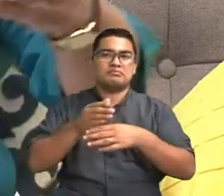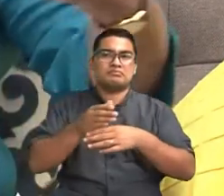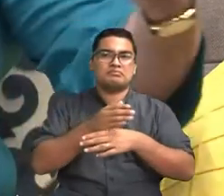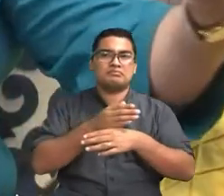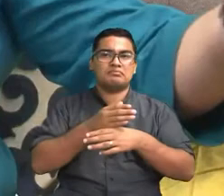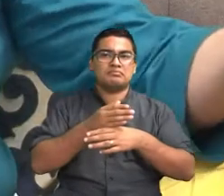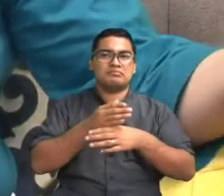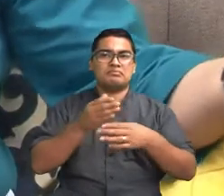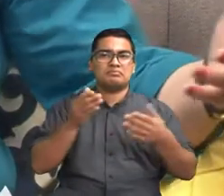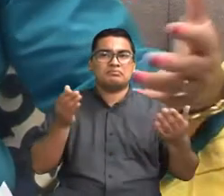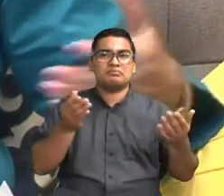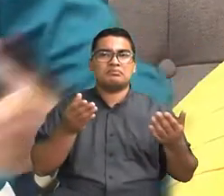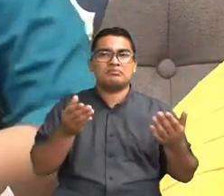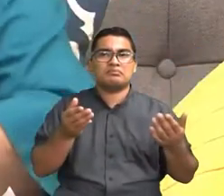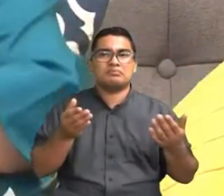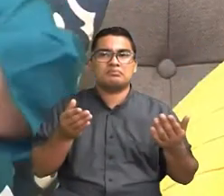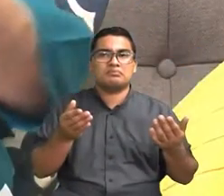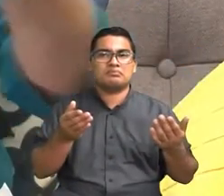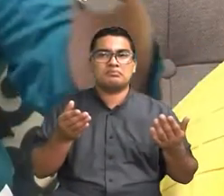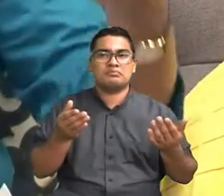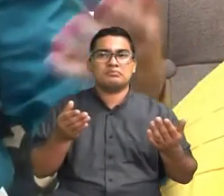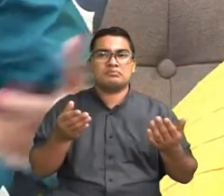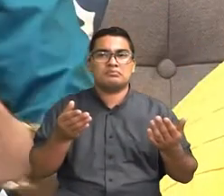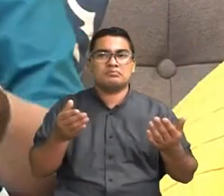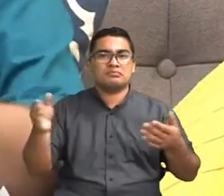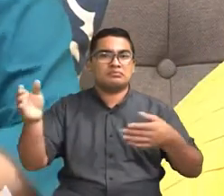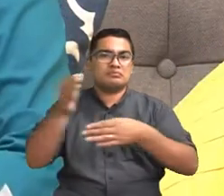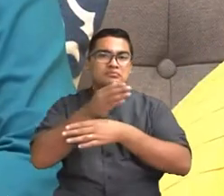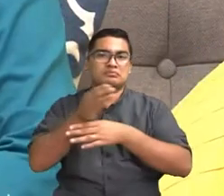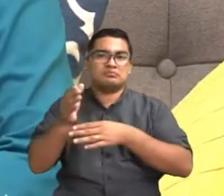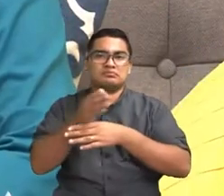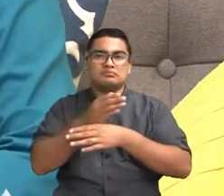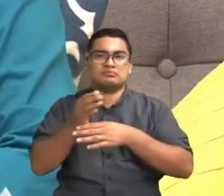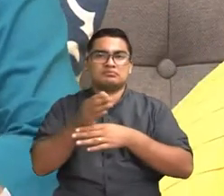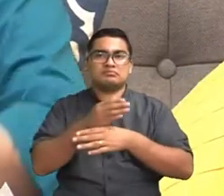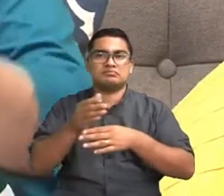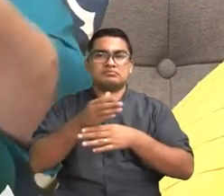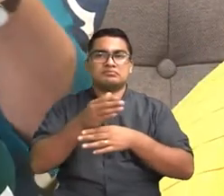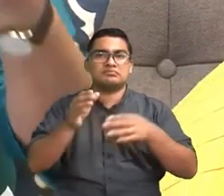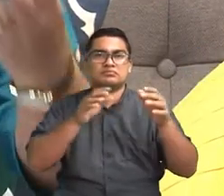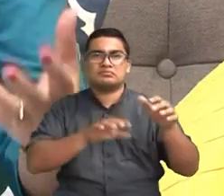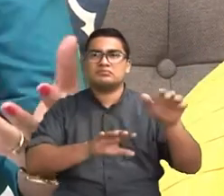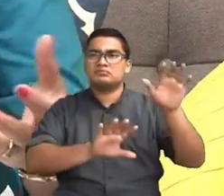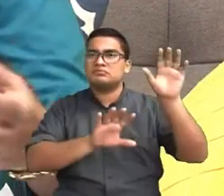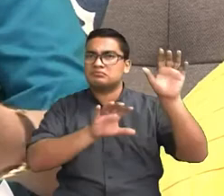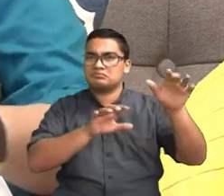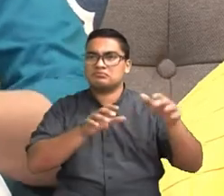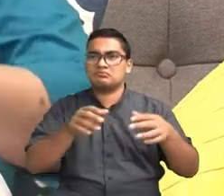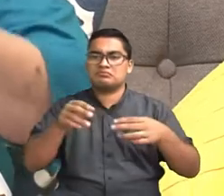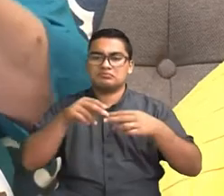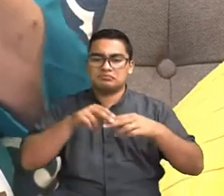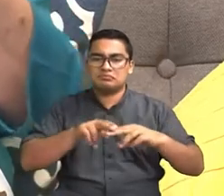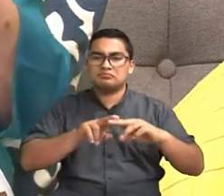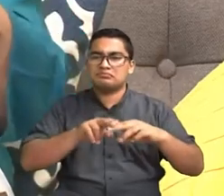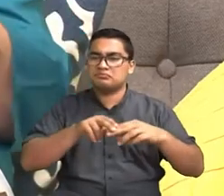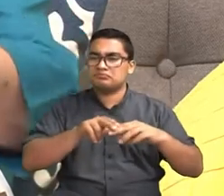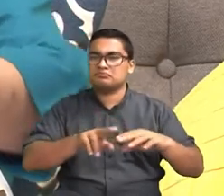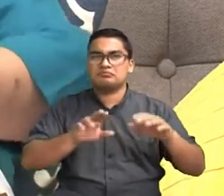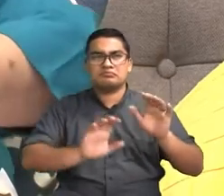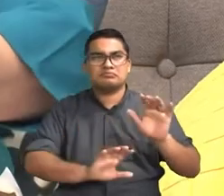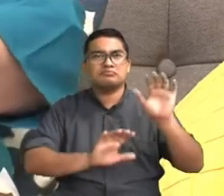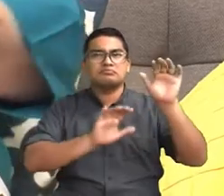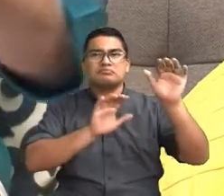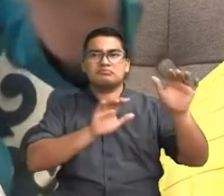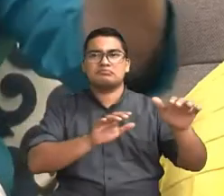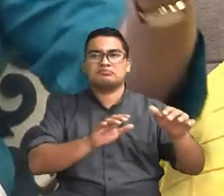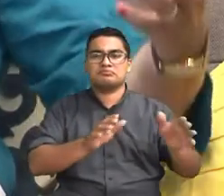nos encontramos un centro multiuso, podríamos decir, en algunos lugares donde ahí se juega deporte, está